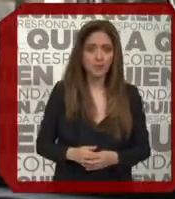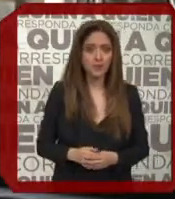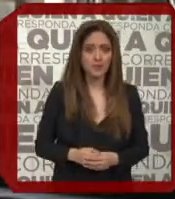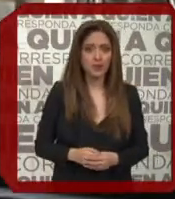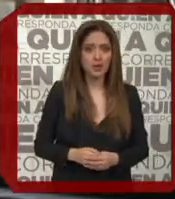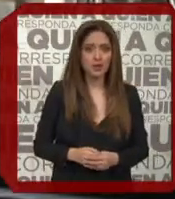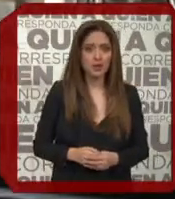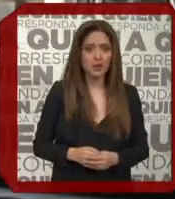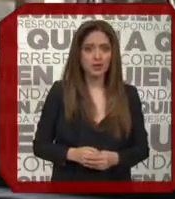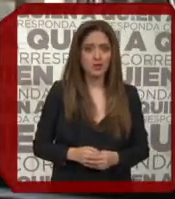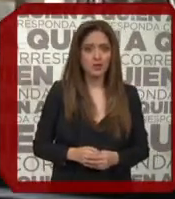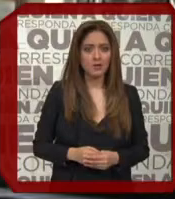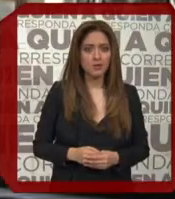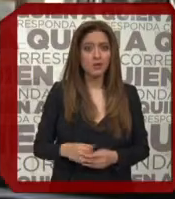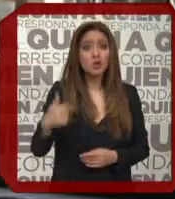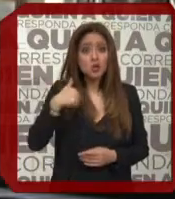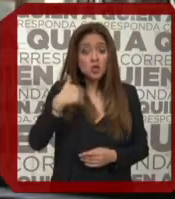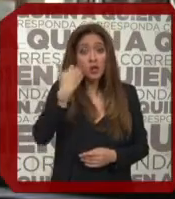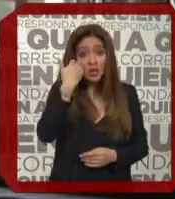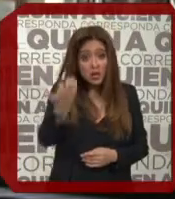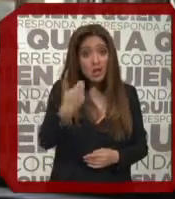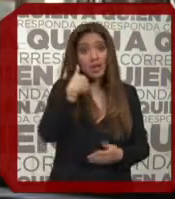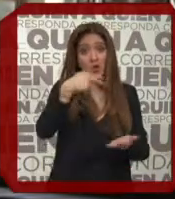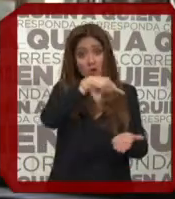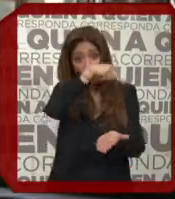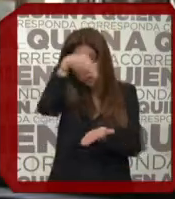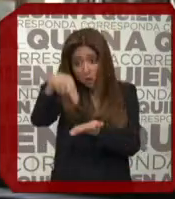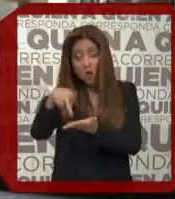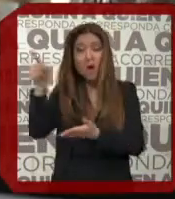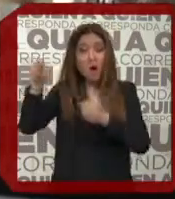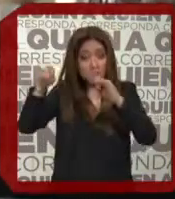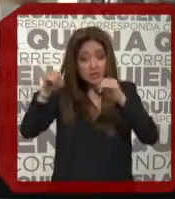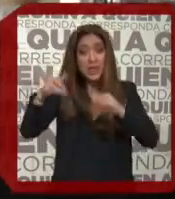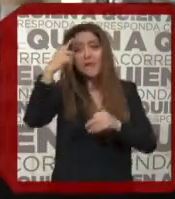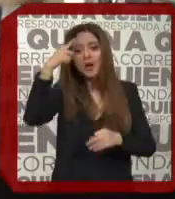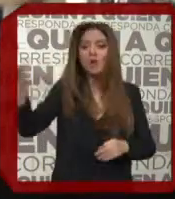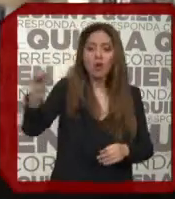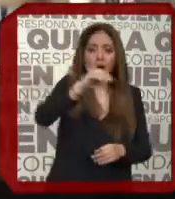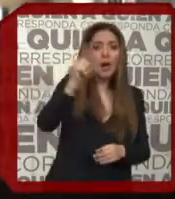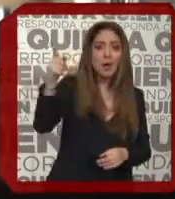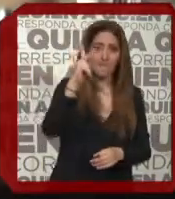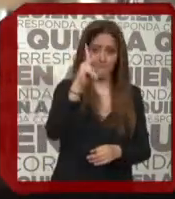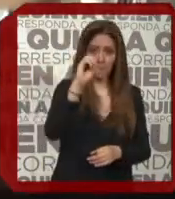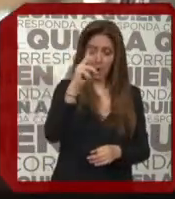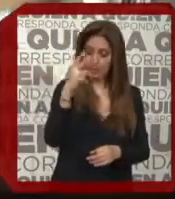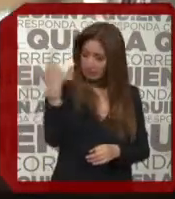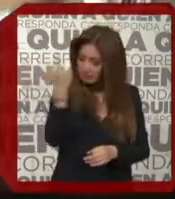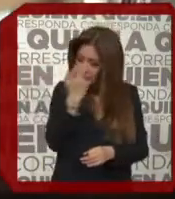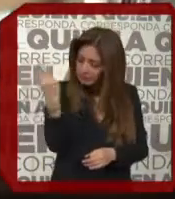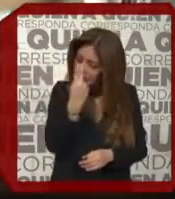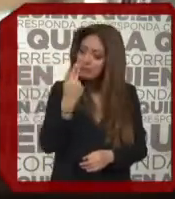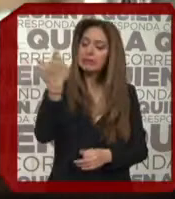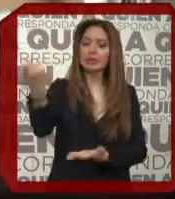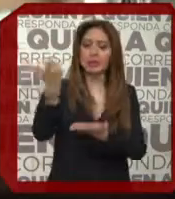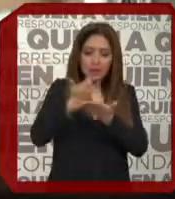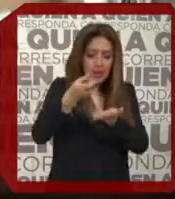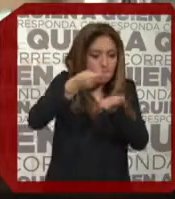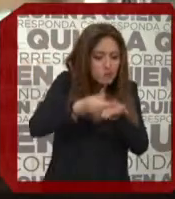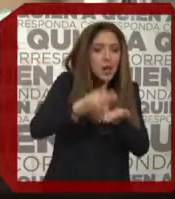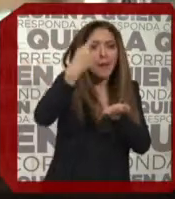alguien, alguna oficina que no me traigan del tingo al tango para poder cobrar esa póliza. Necesito